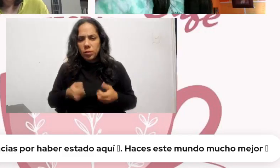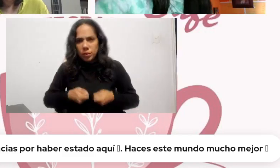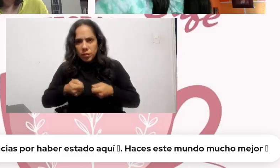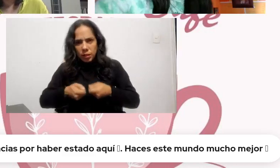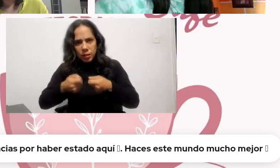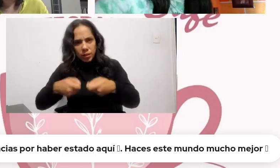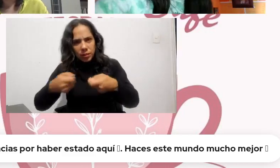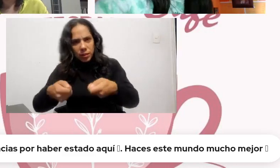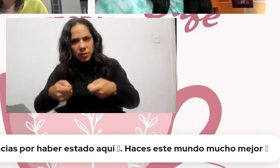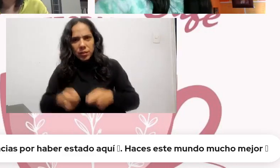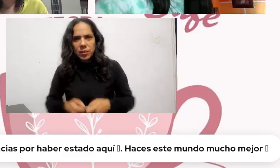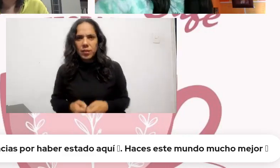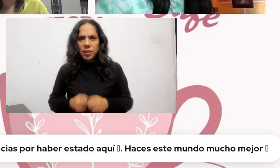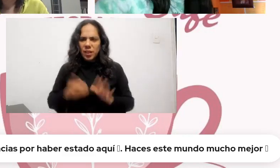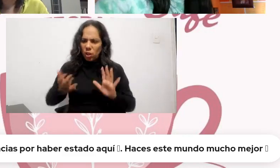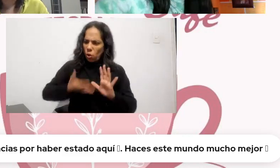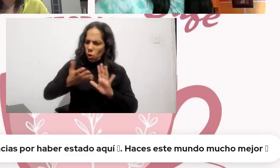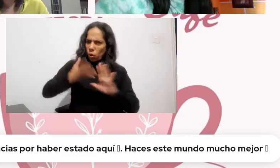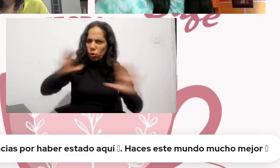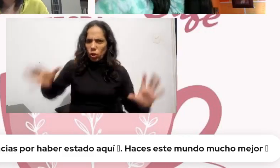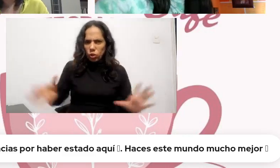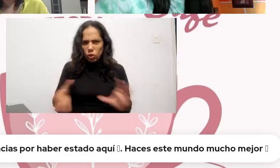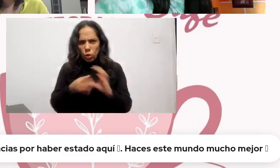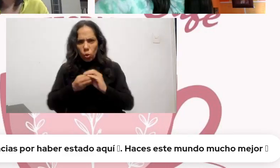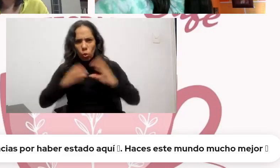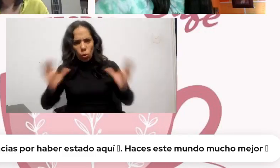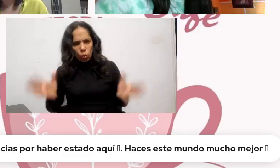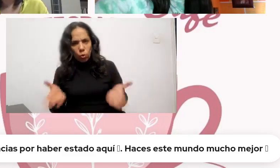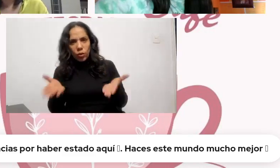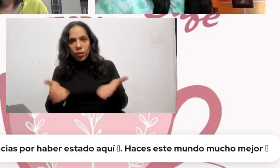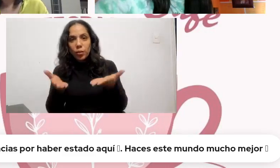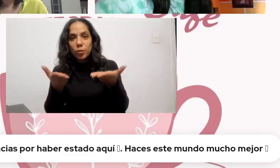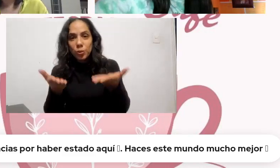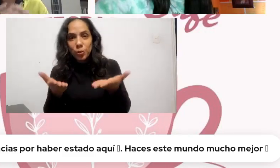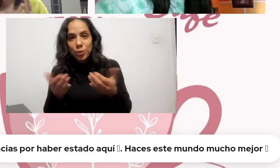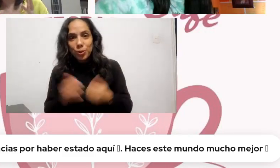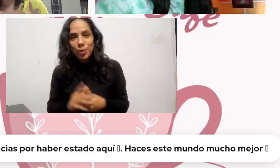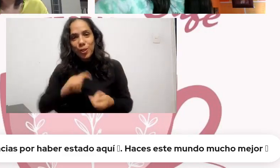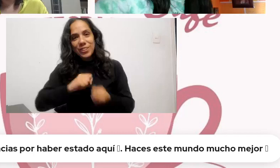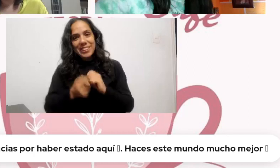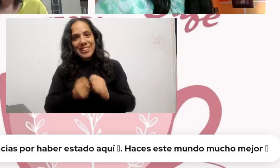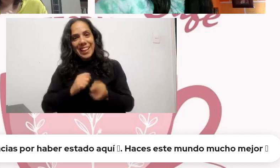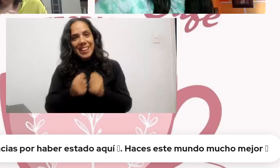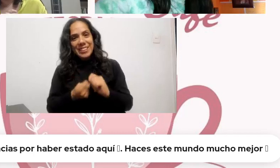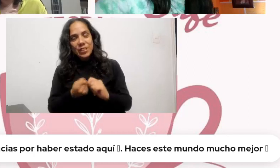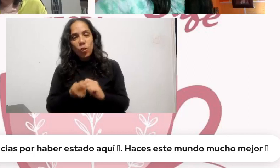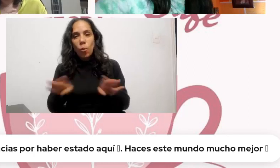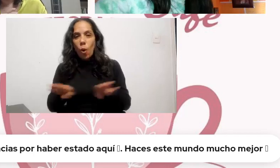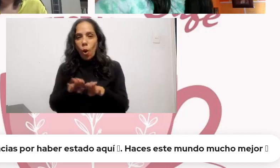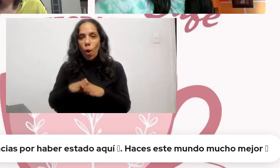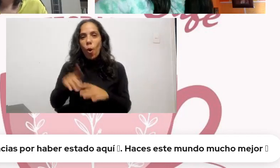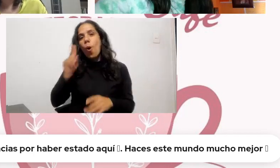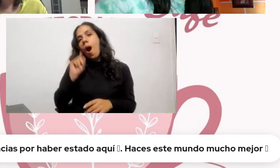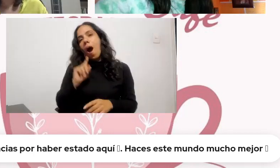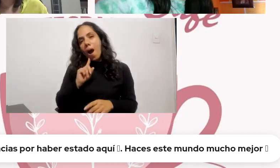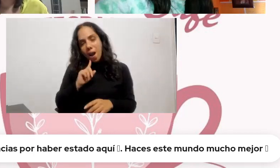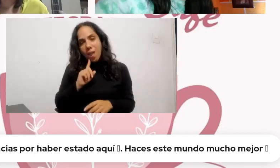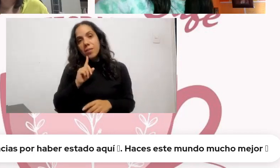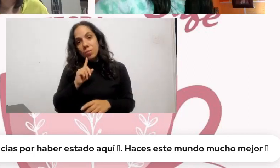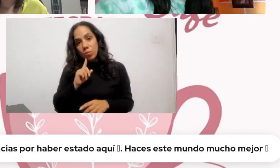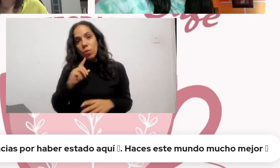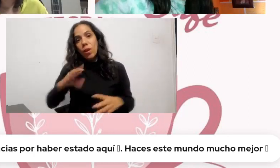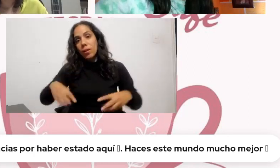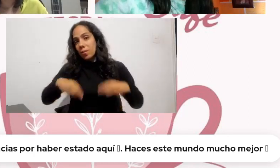abajo construyendo, transformando y haciendo que estas mujeres tengan una vida